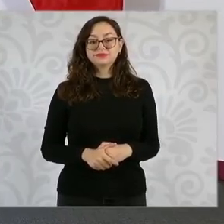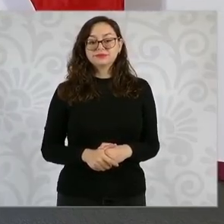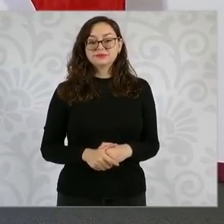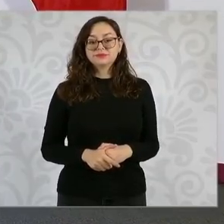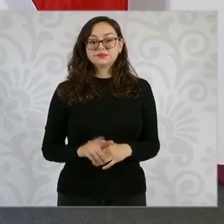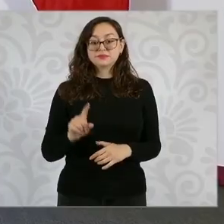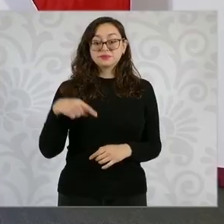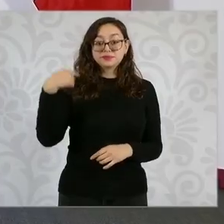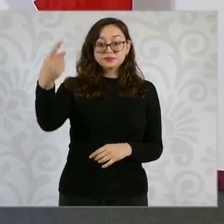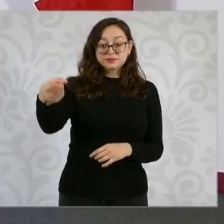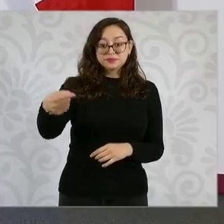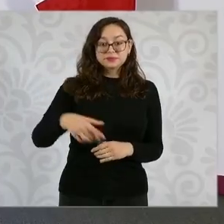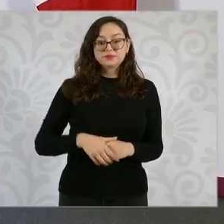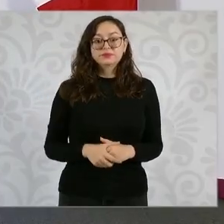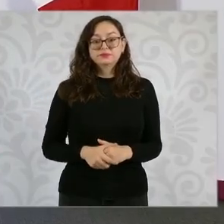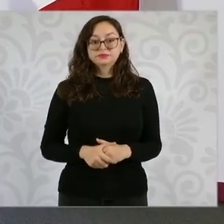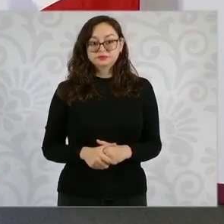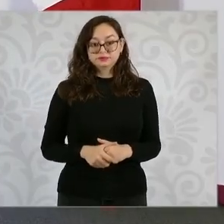Atrás.